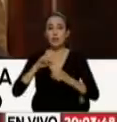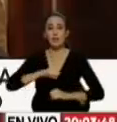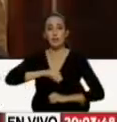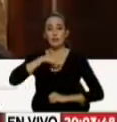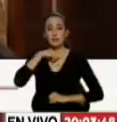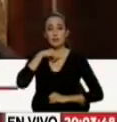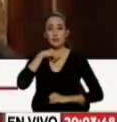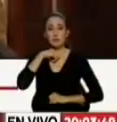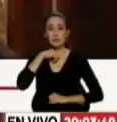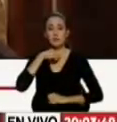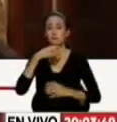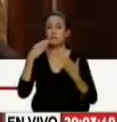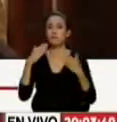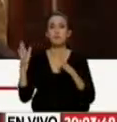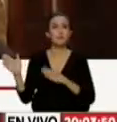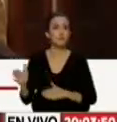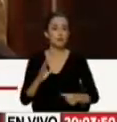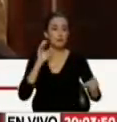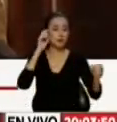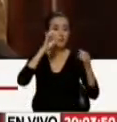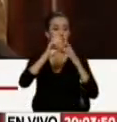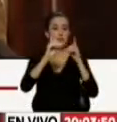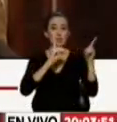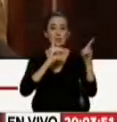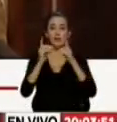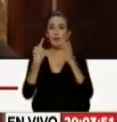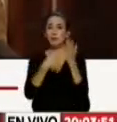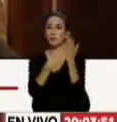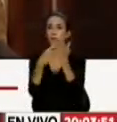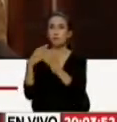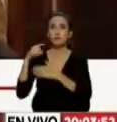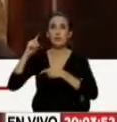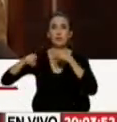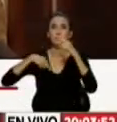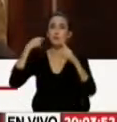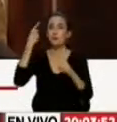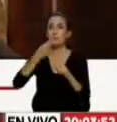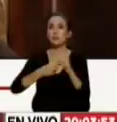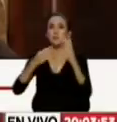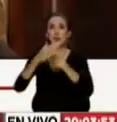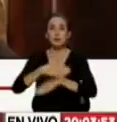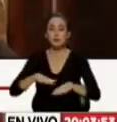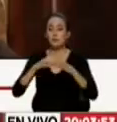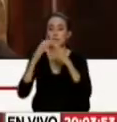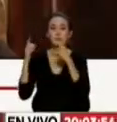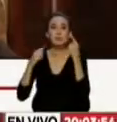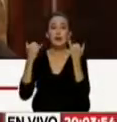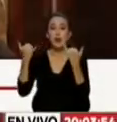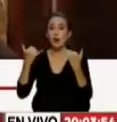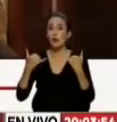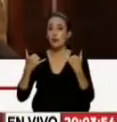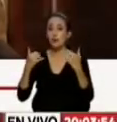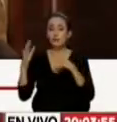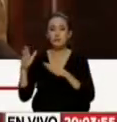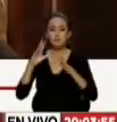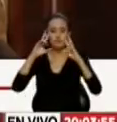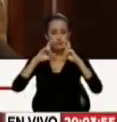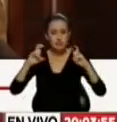mesa, entendida en su concepto más amplio. En los próximos meses estaremos buscando a un investigador,